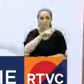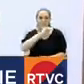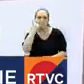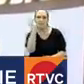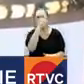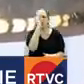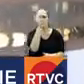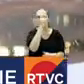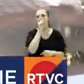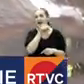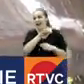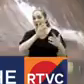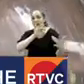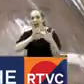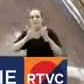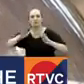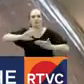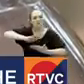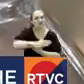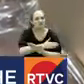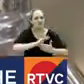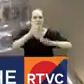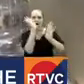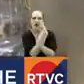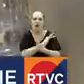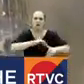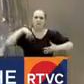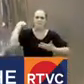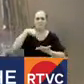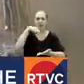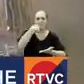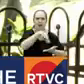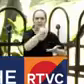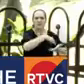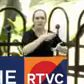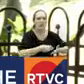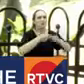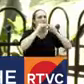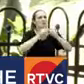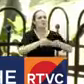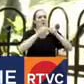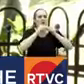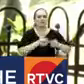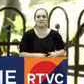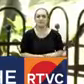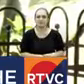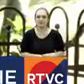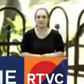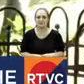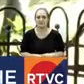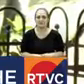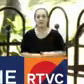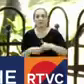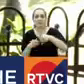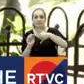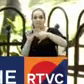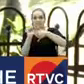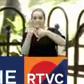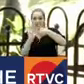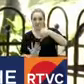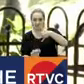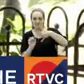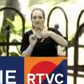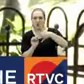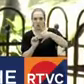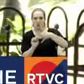del Pacífico. La gente baila hasta el amanecer y toma biche para alegrar la vida. Para los medios Pacífico, el campo